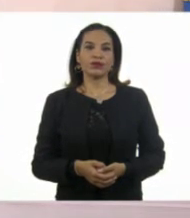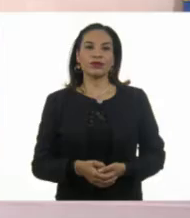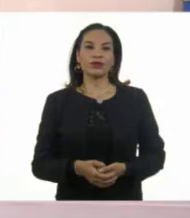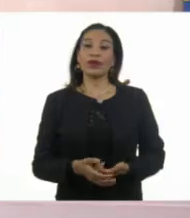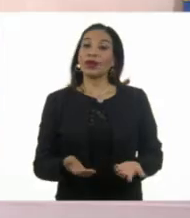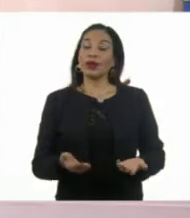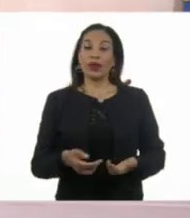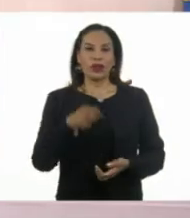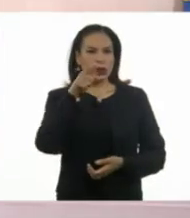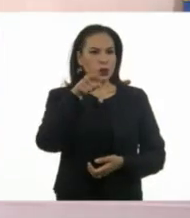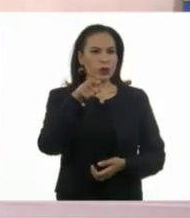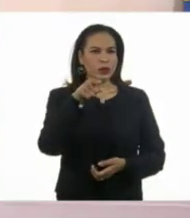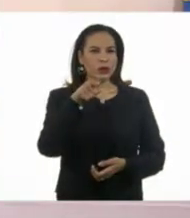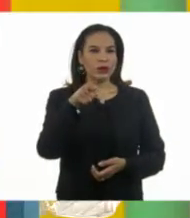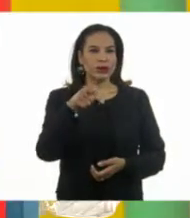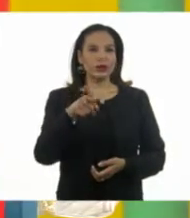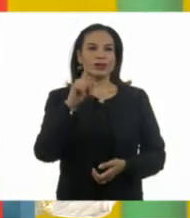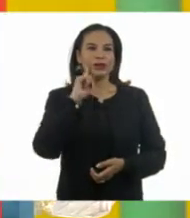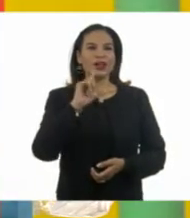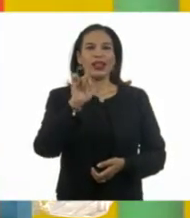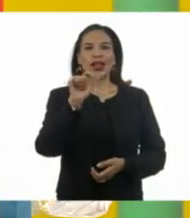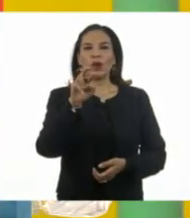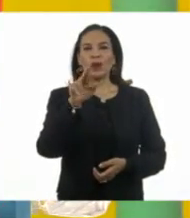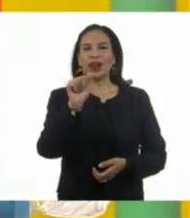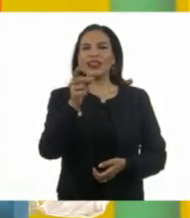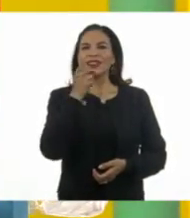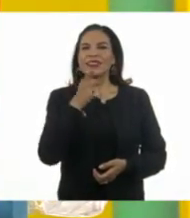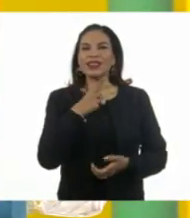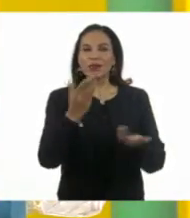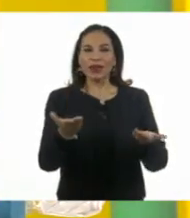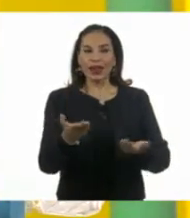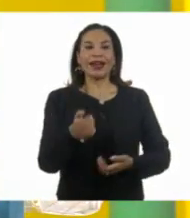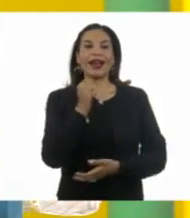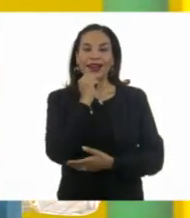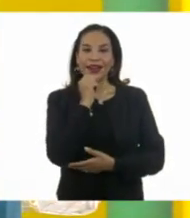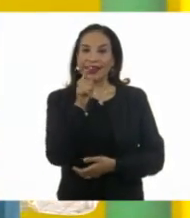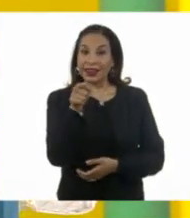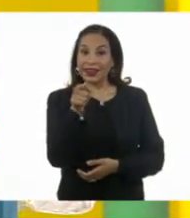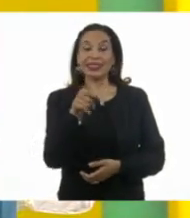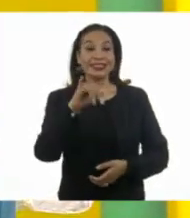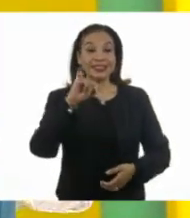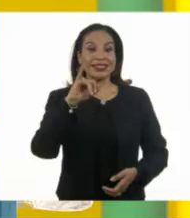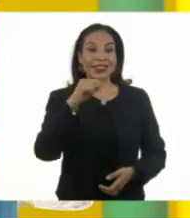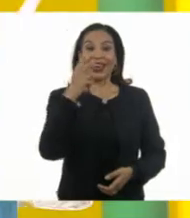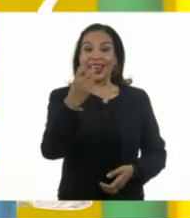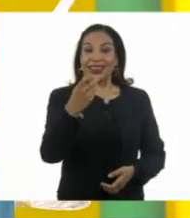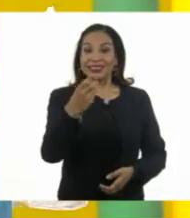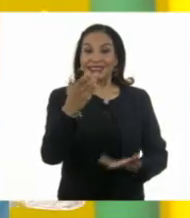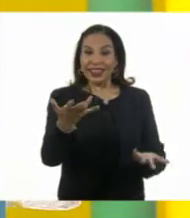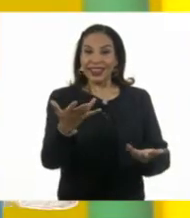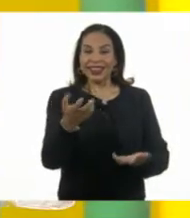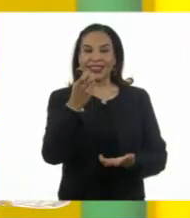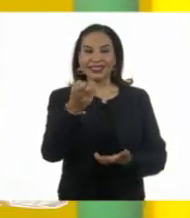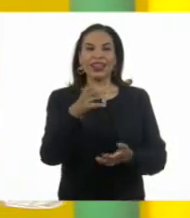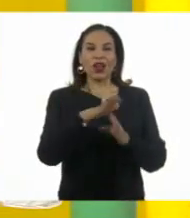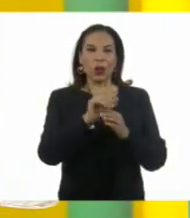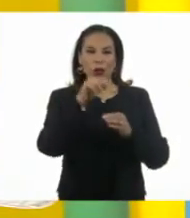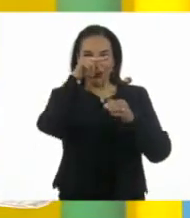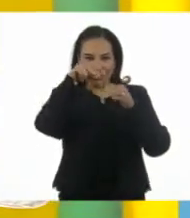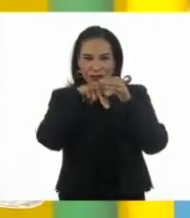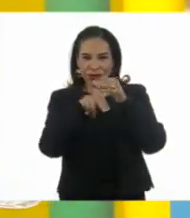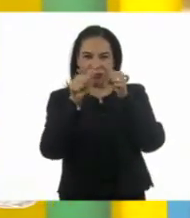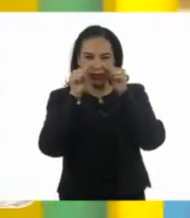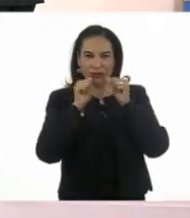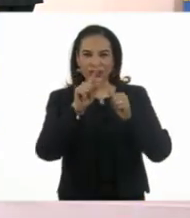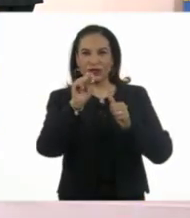Ok. Y a ver tú, Laura, dime. Ajá. Sí, esa es. Es el topo.